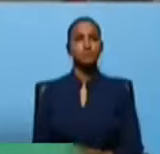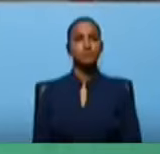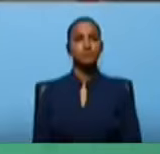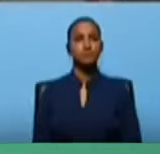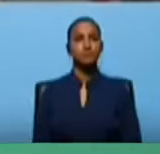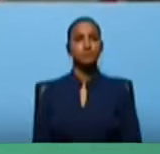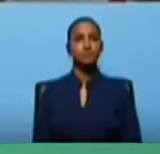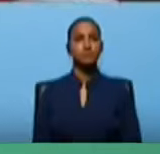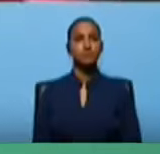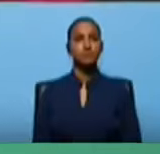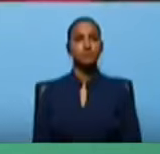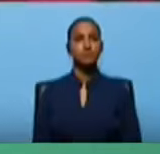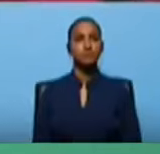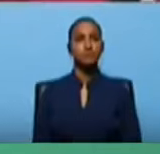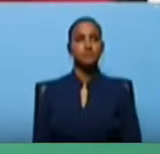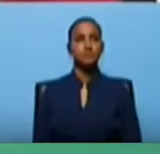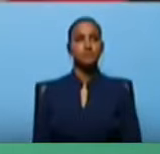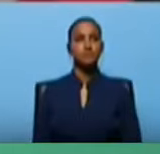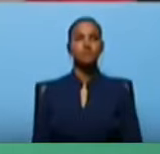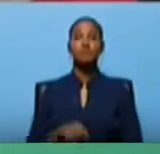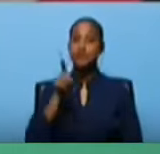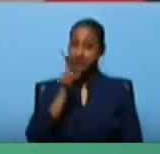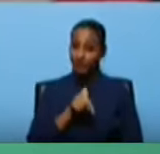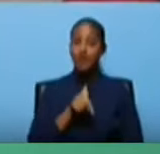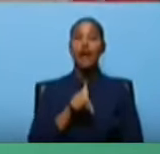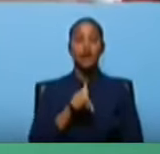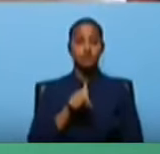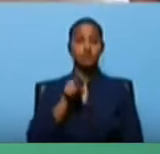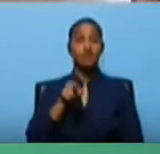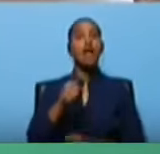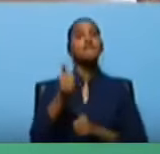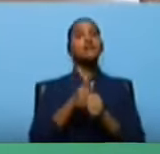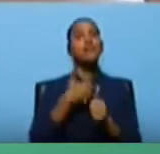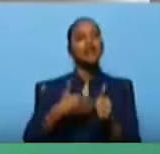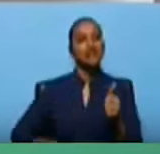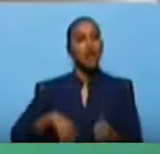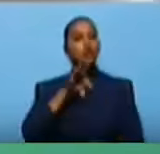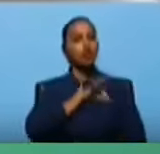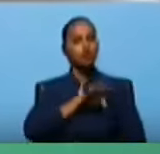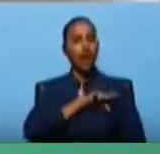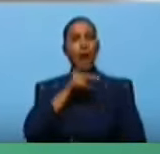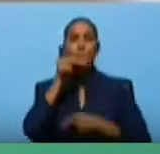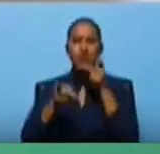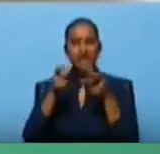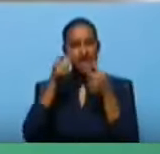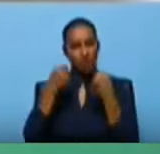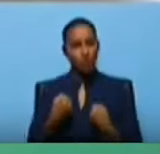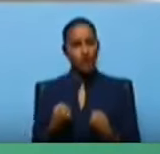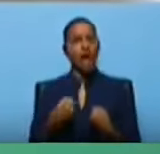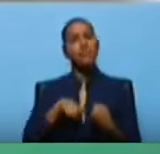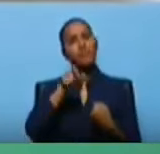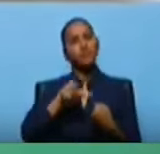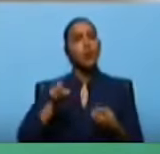a nivel de la vicepresidencia sectorial política de seguridad ciudadana y